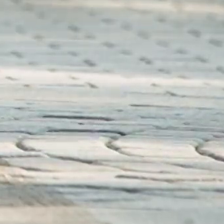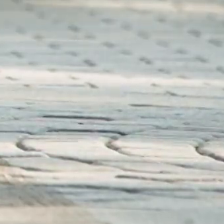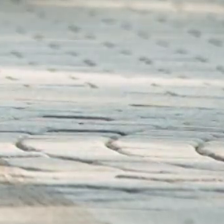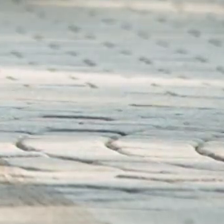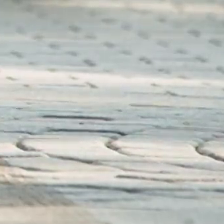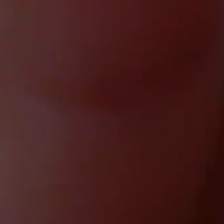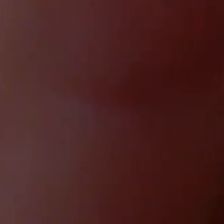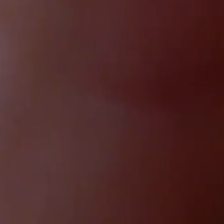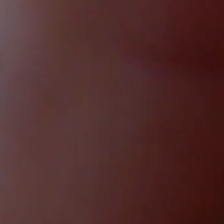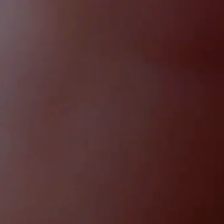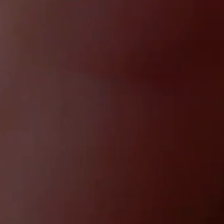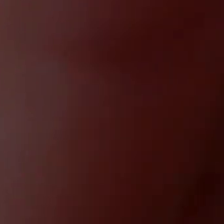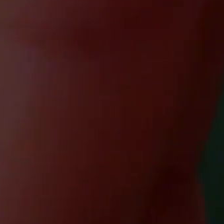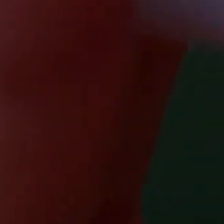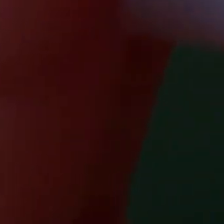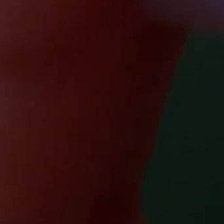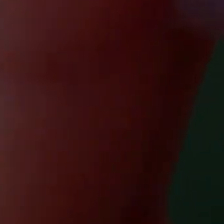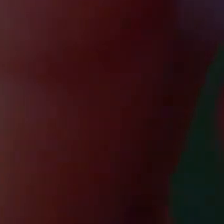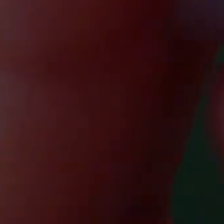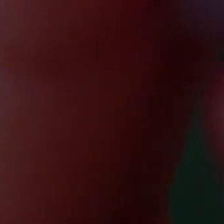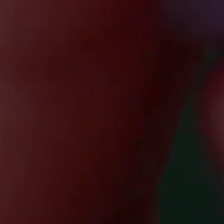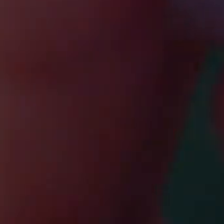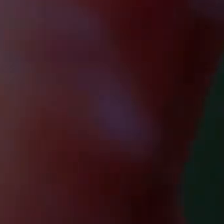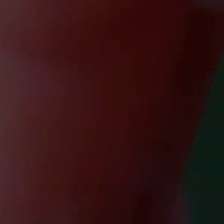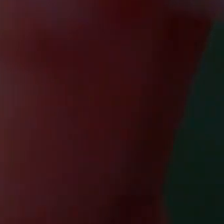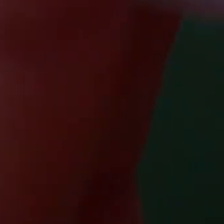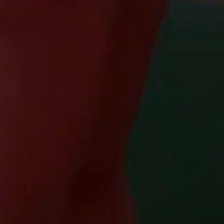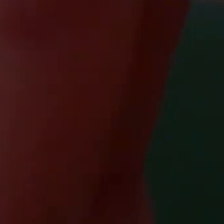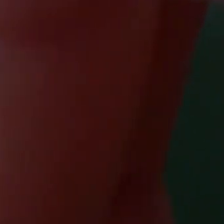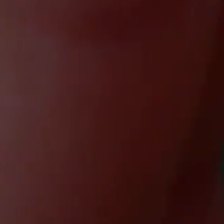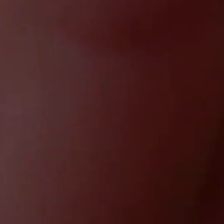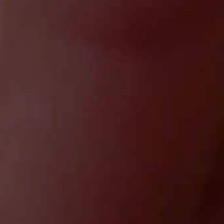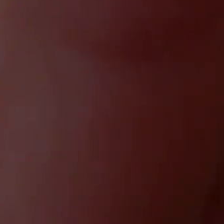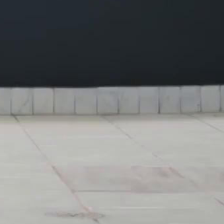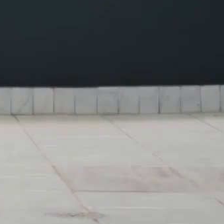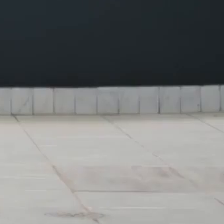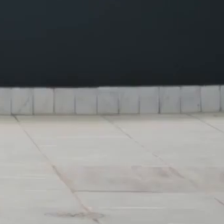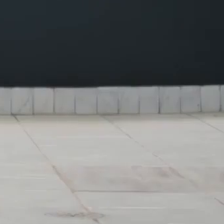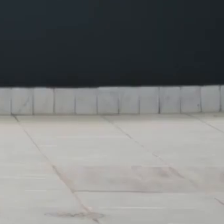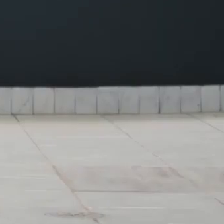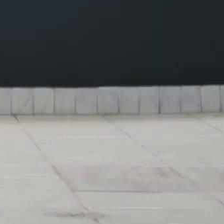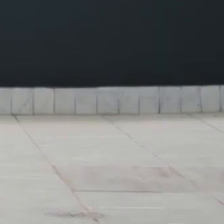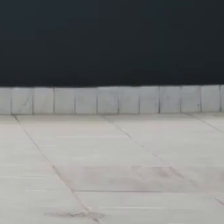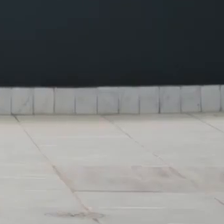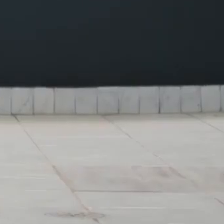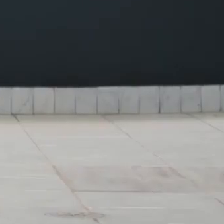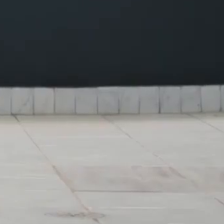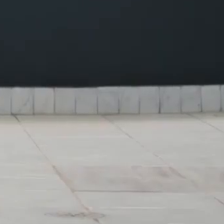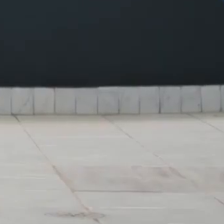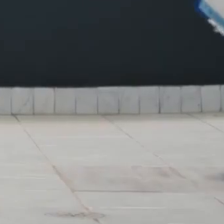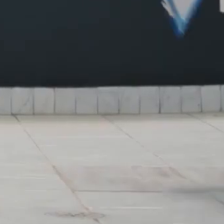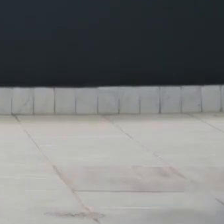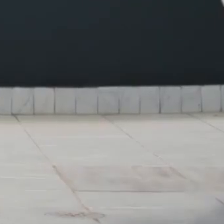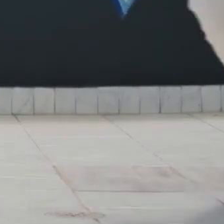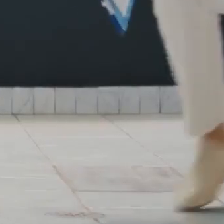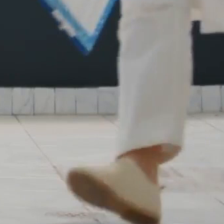América Latina podría prevenirse evitando malos hábitos ya conocidos, pero además subraya que la pobreza, la